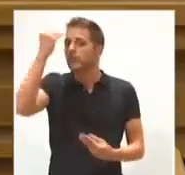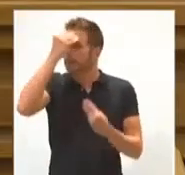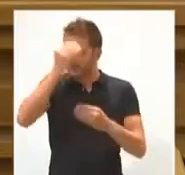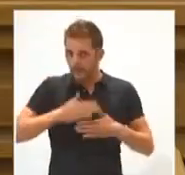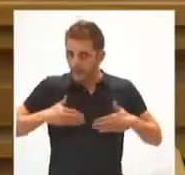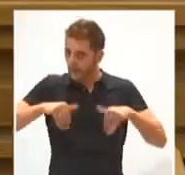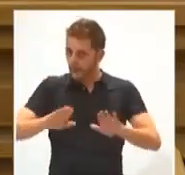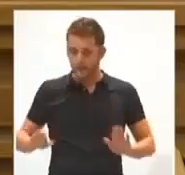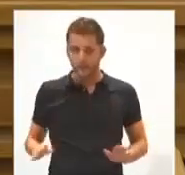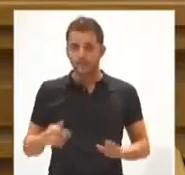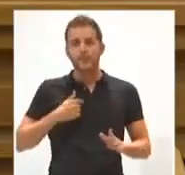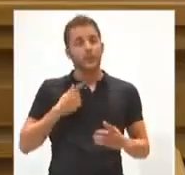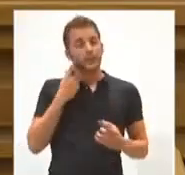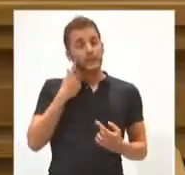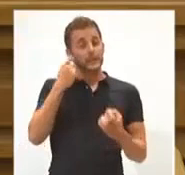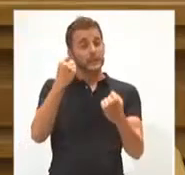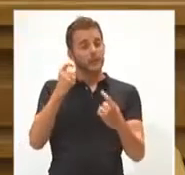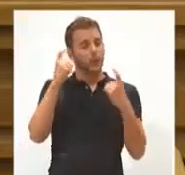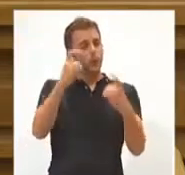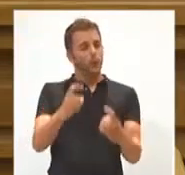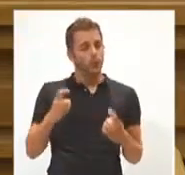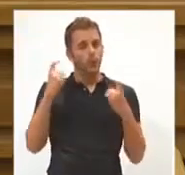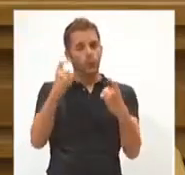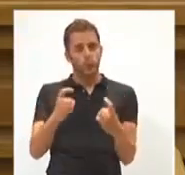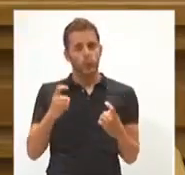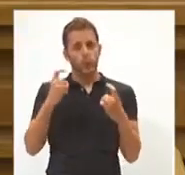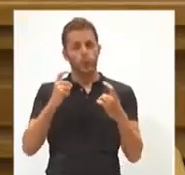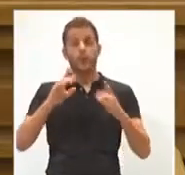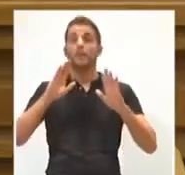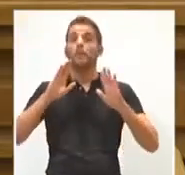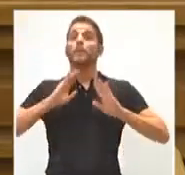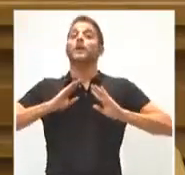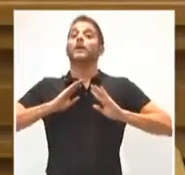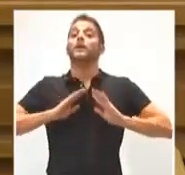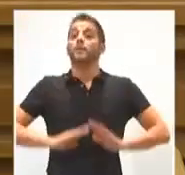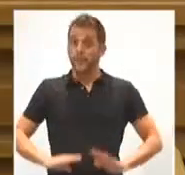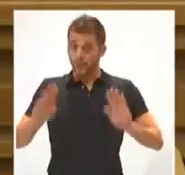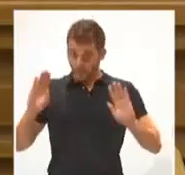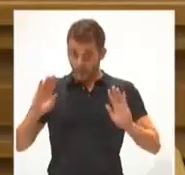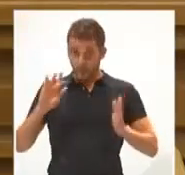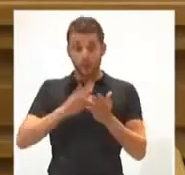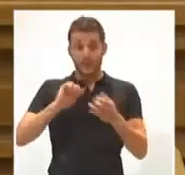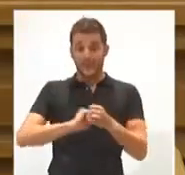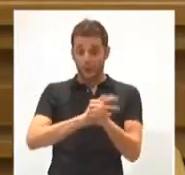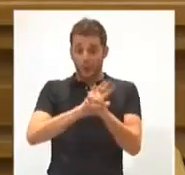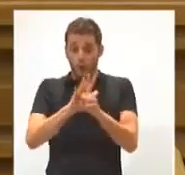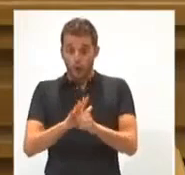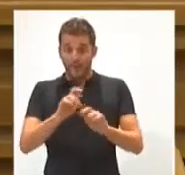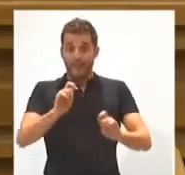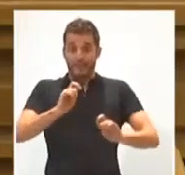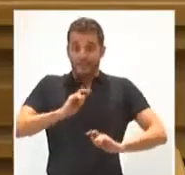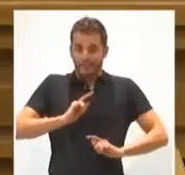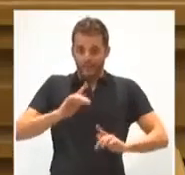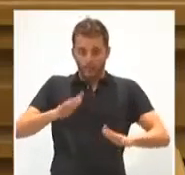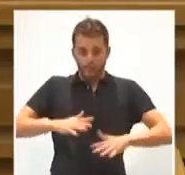sanidad el esfuerzo que estamos haciendo menos mal menos mal que nos pilló el cob y con todos los errores que hemos